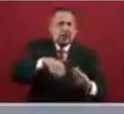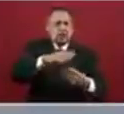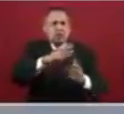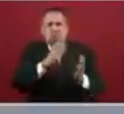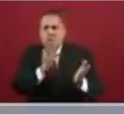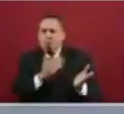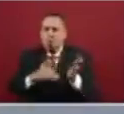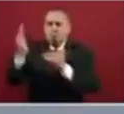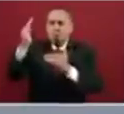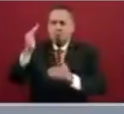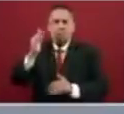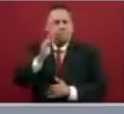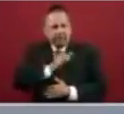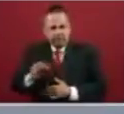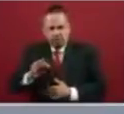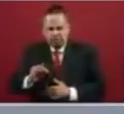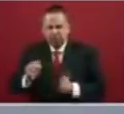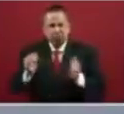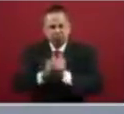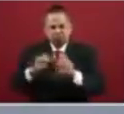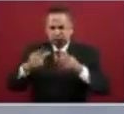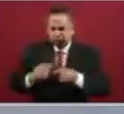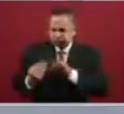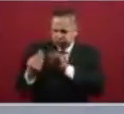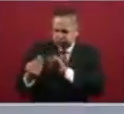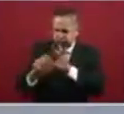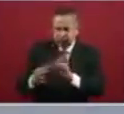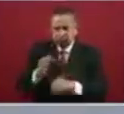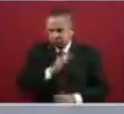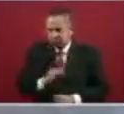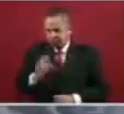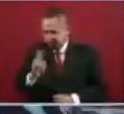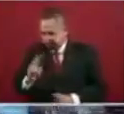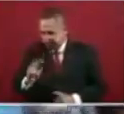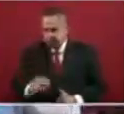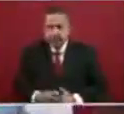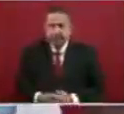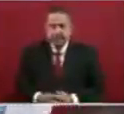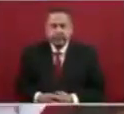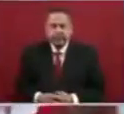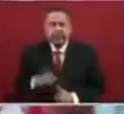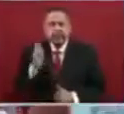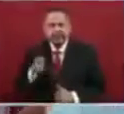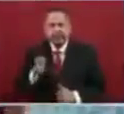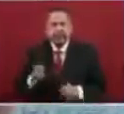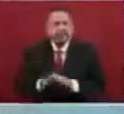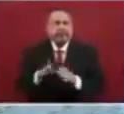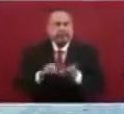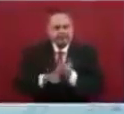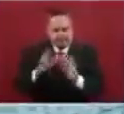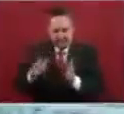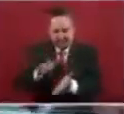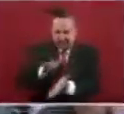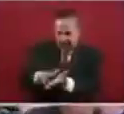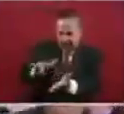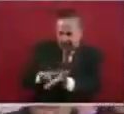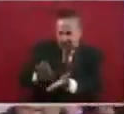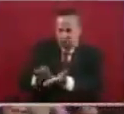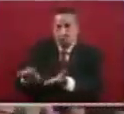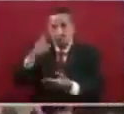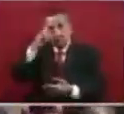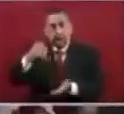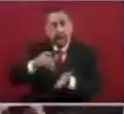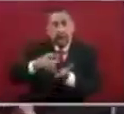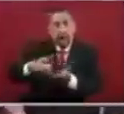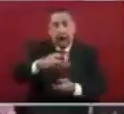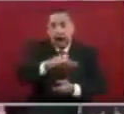abajo y con la gente. Ya recibieron su apoyo para la siembra